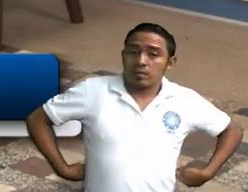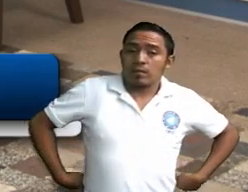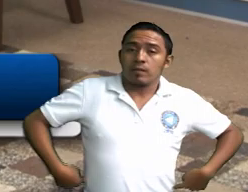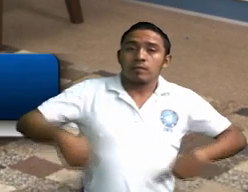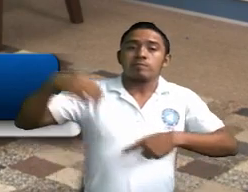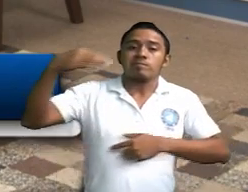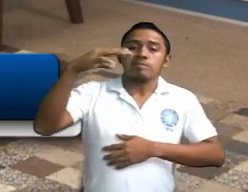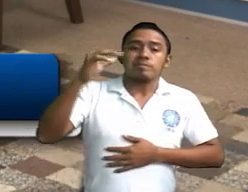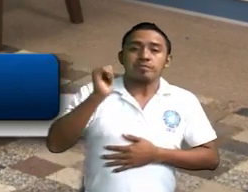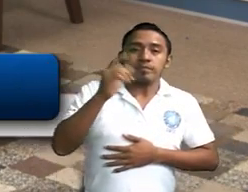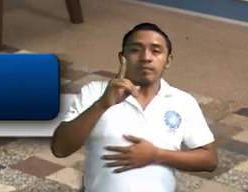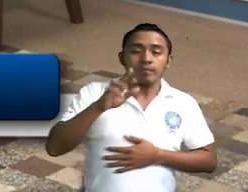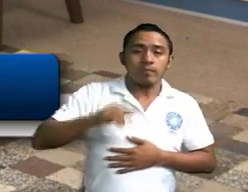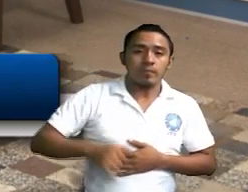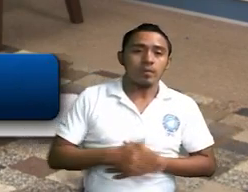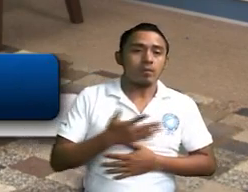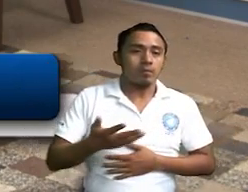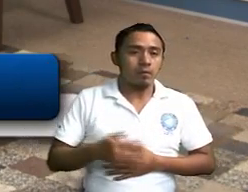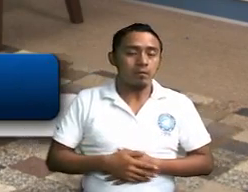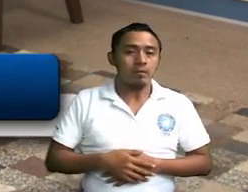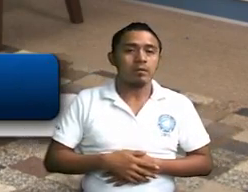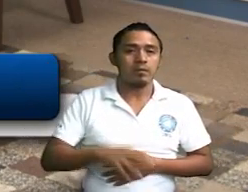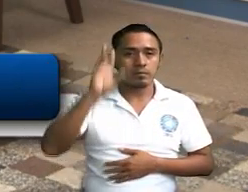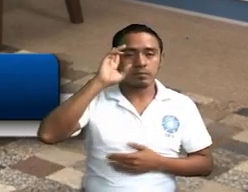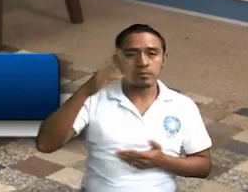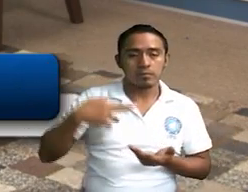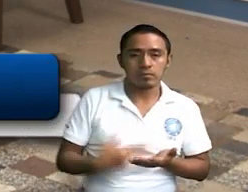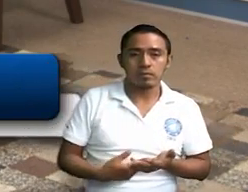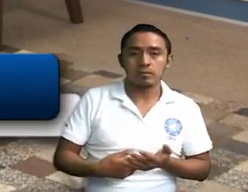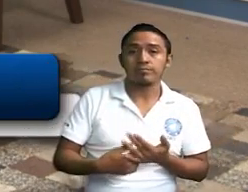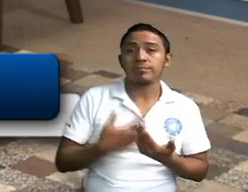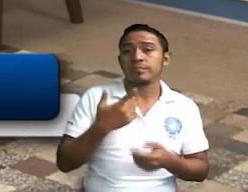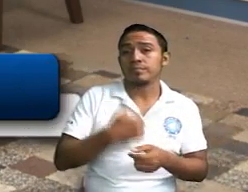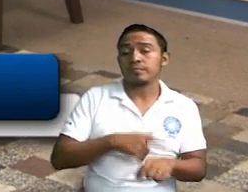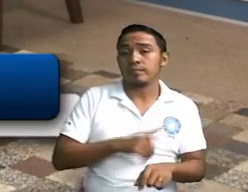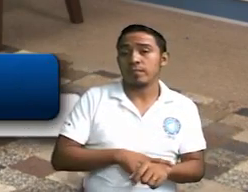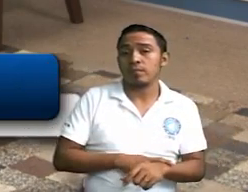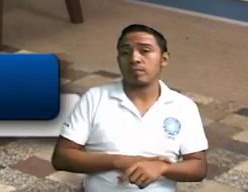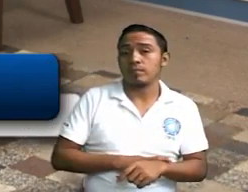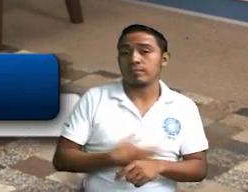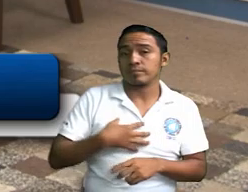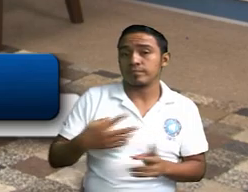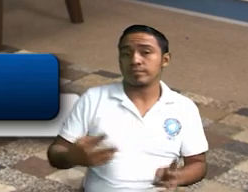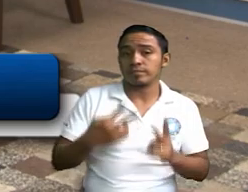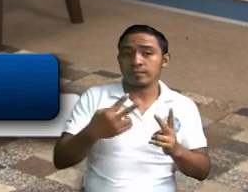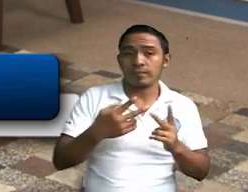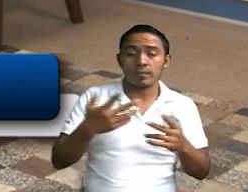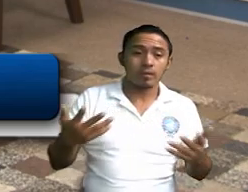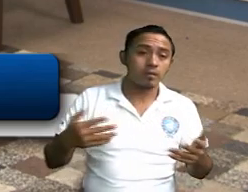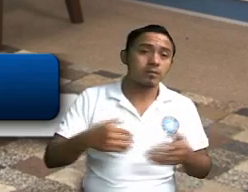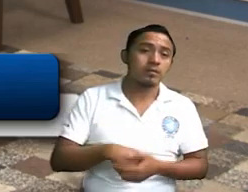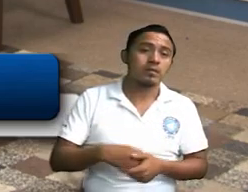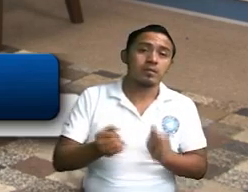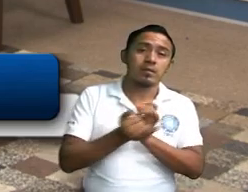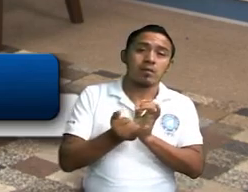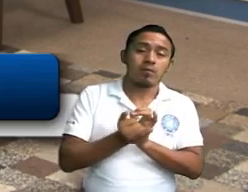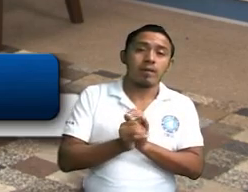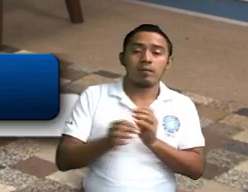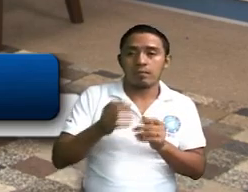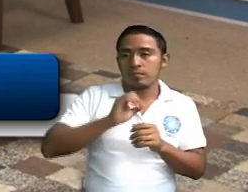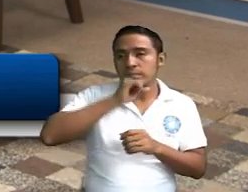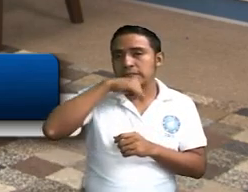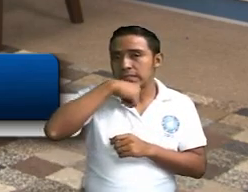acelerada de su cadera. No hay que hay que tomar en cuenta que todos en algún momento en nuestras vidas, realmente por la tercera edad, vamos a tener un cierto grado de